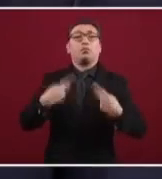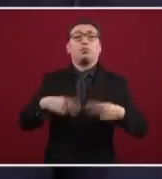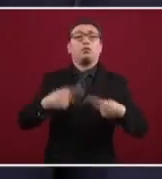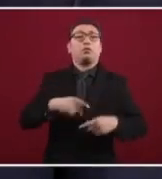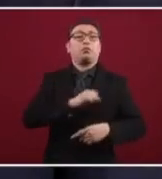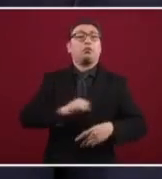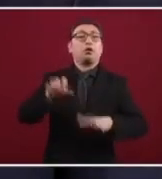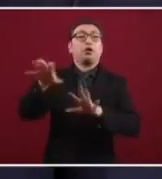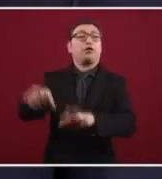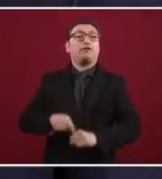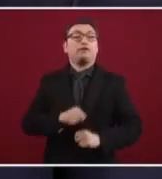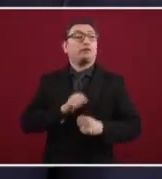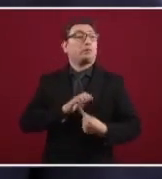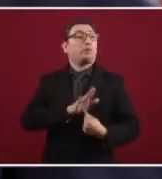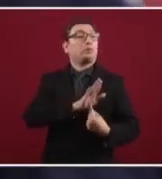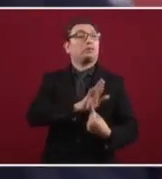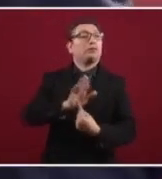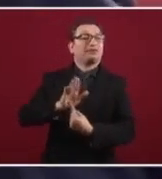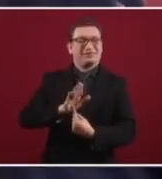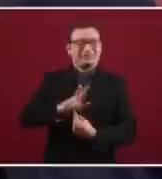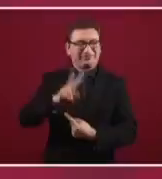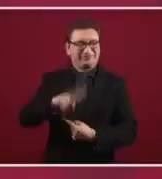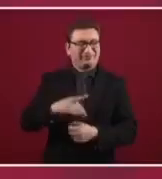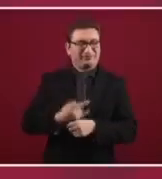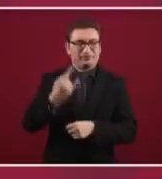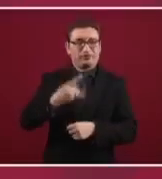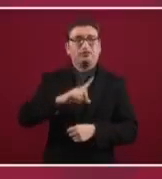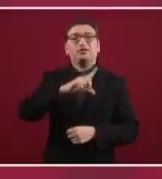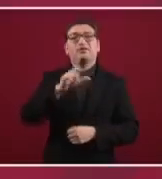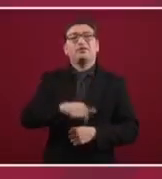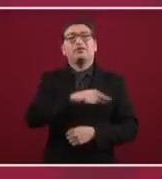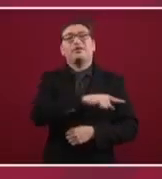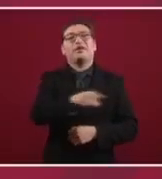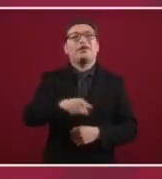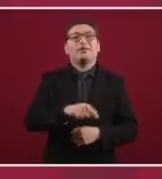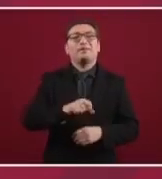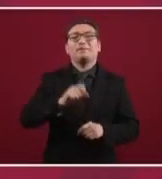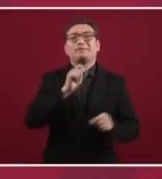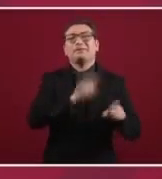expiatorios y ellos mismos después